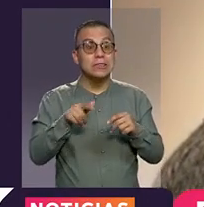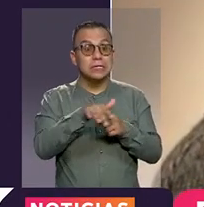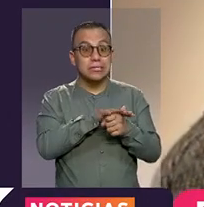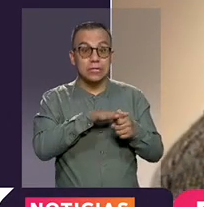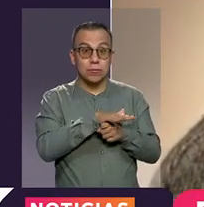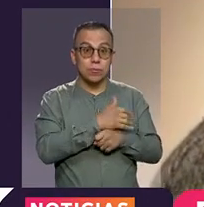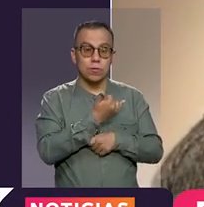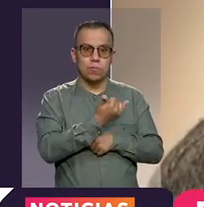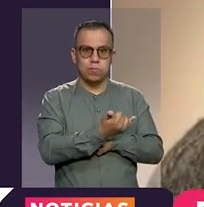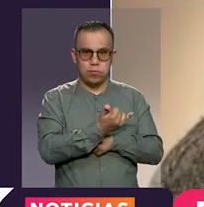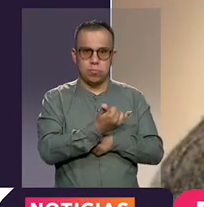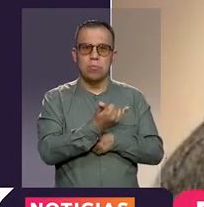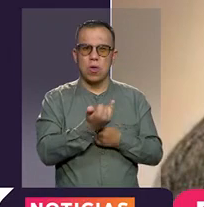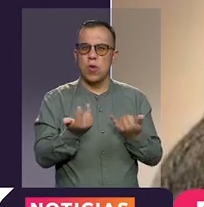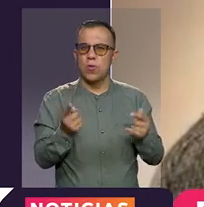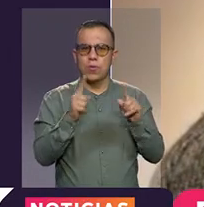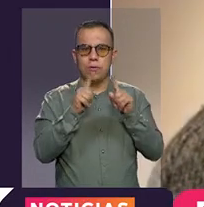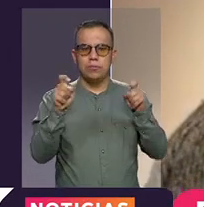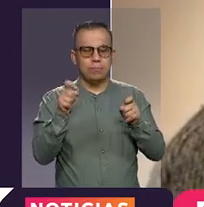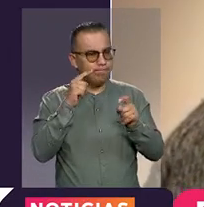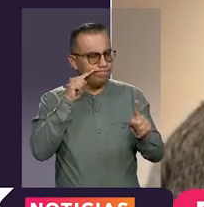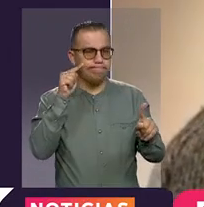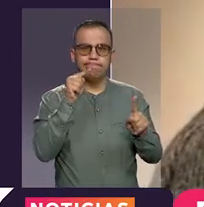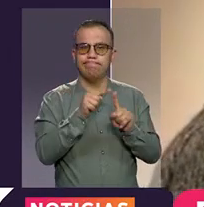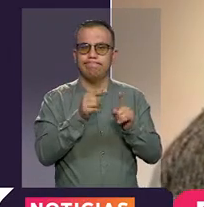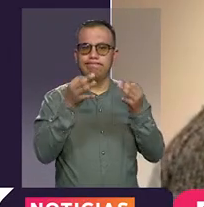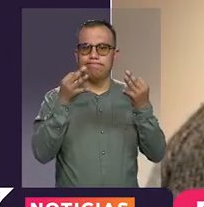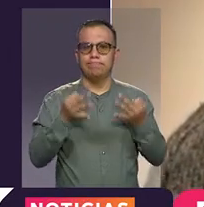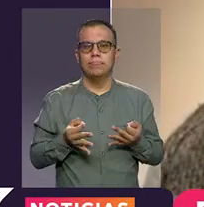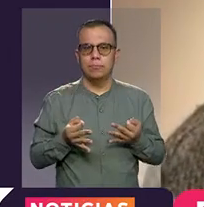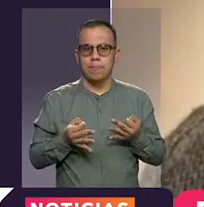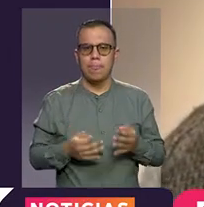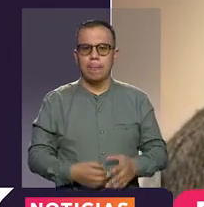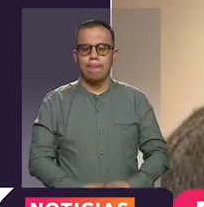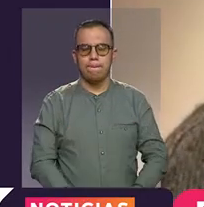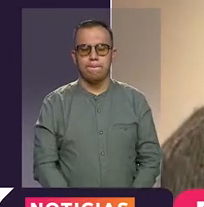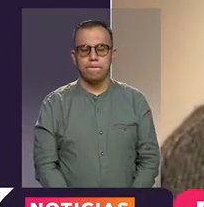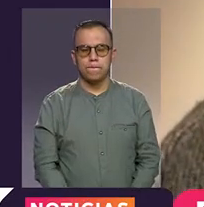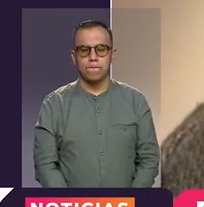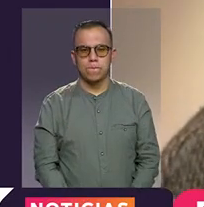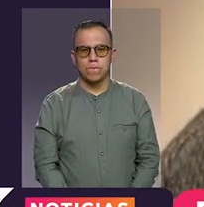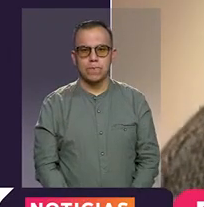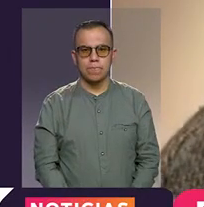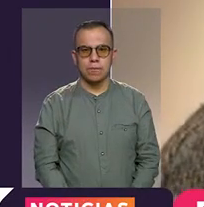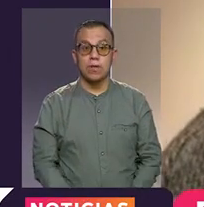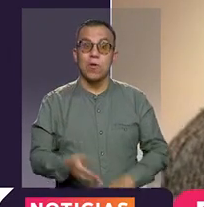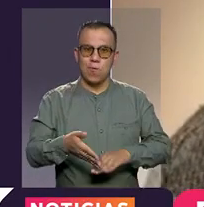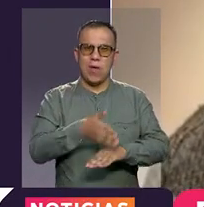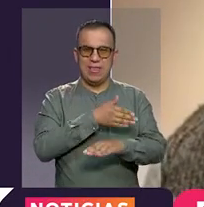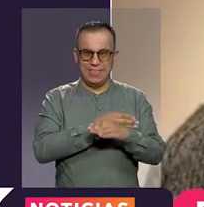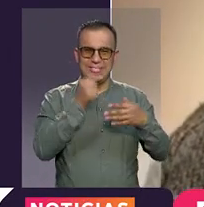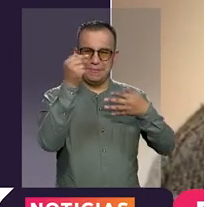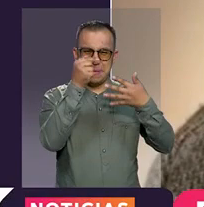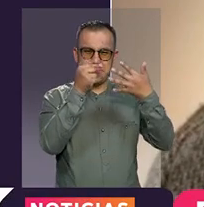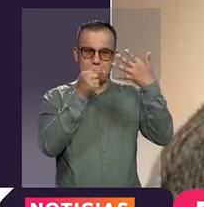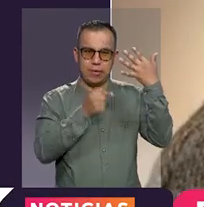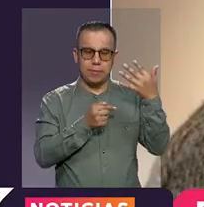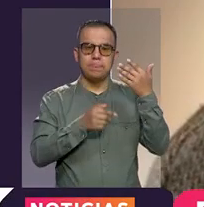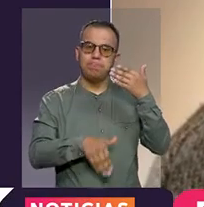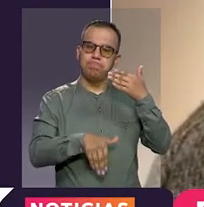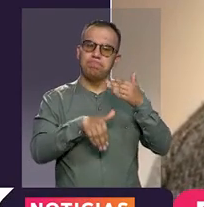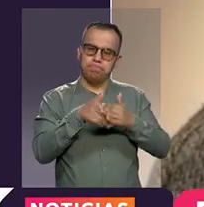cadáver tiene una fijación muy específica con todos estos elementos que le digo,